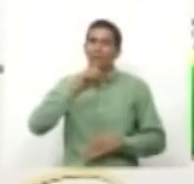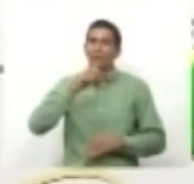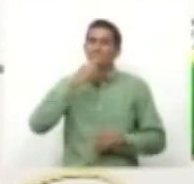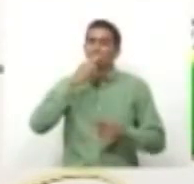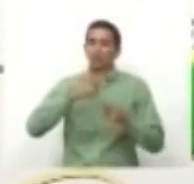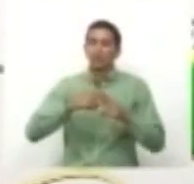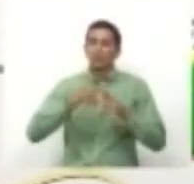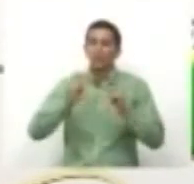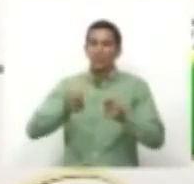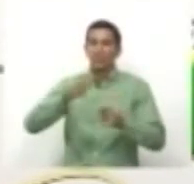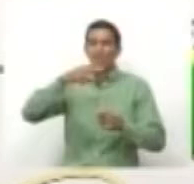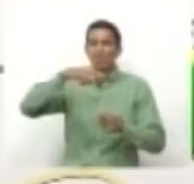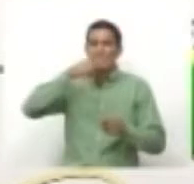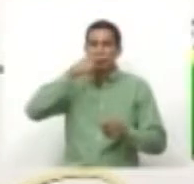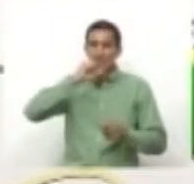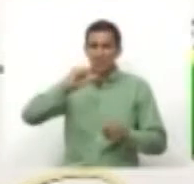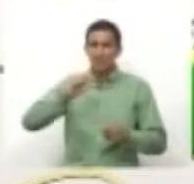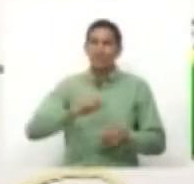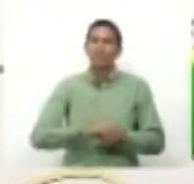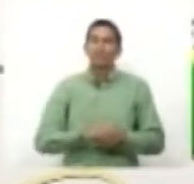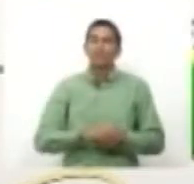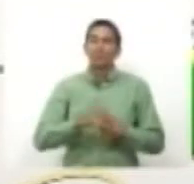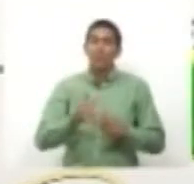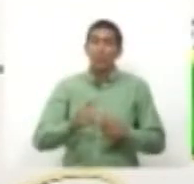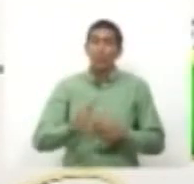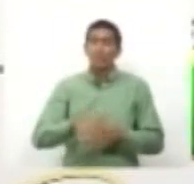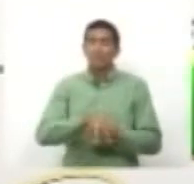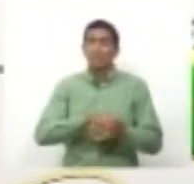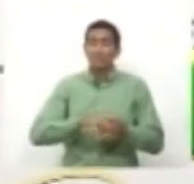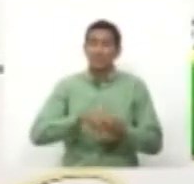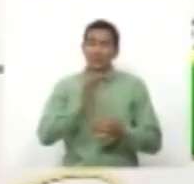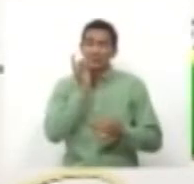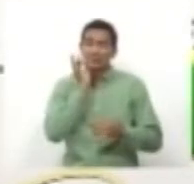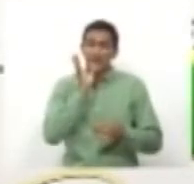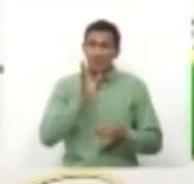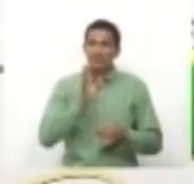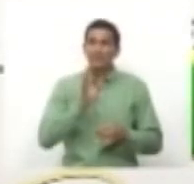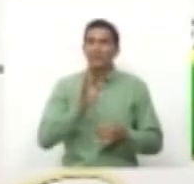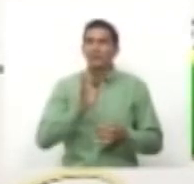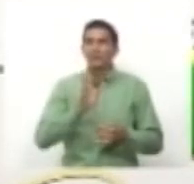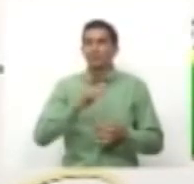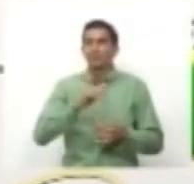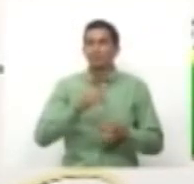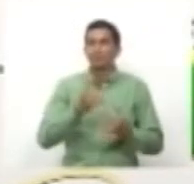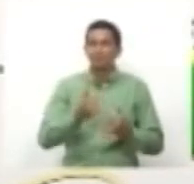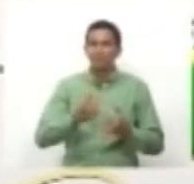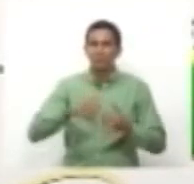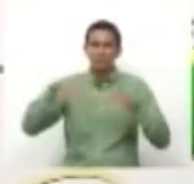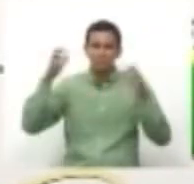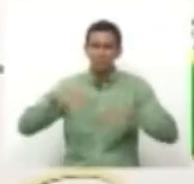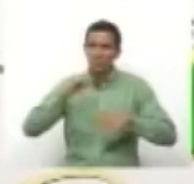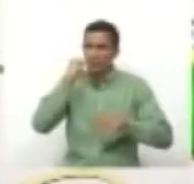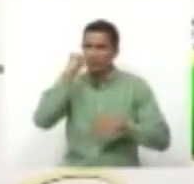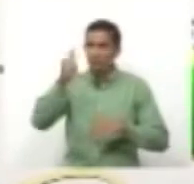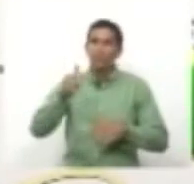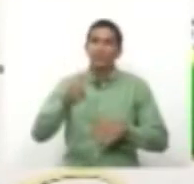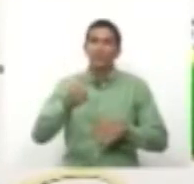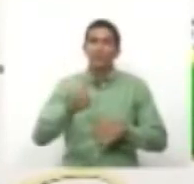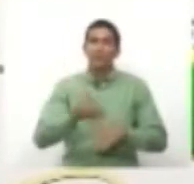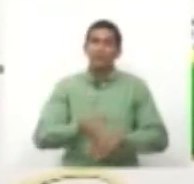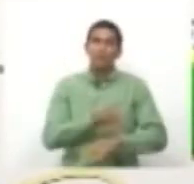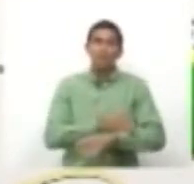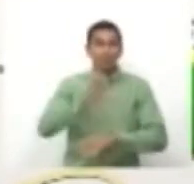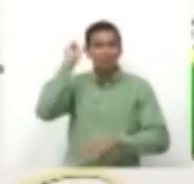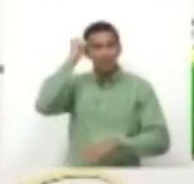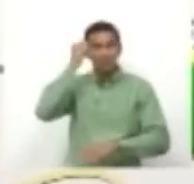regiones deberán enfrentar la dura prueba que significa este fenómeno cuando entre con todo su rigor. La experiencia nos debe